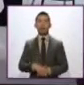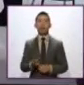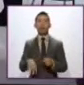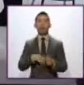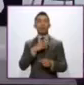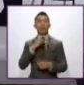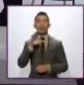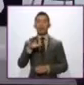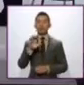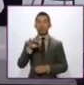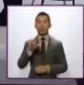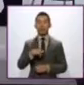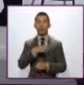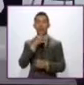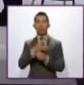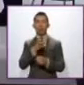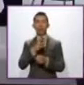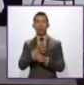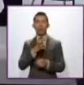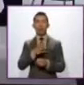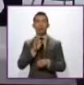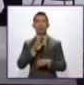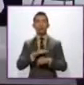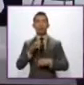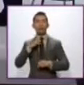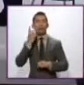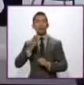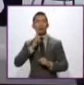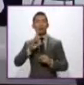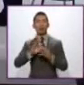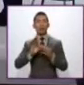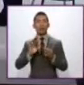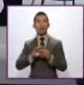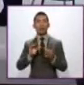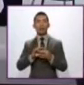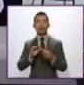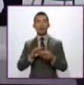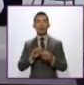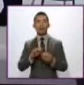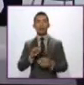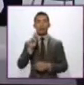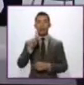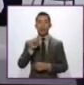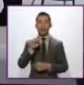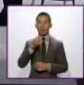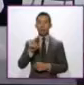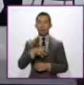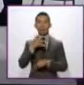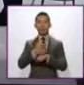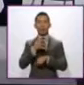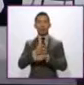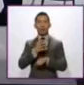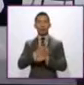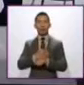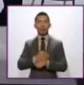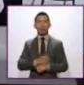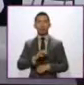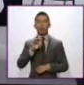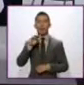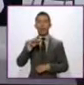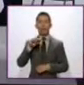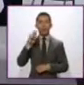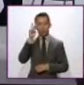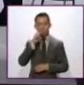Celia cuarto lugar. ¿Alguien más que quisiera solicitar el espacio? Katia quinto lugar, Mauricio sexto